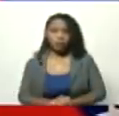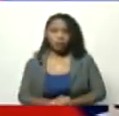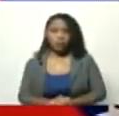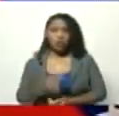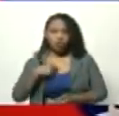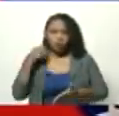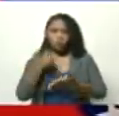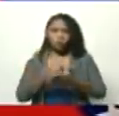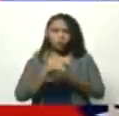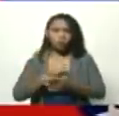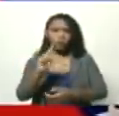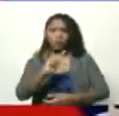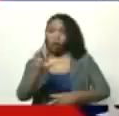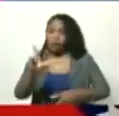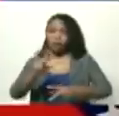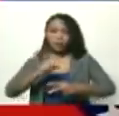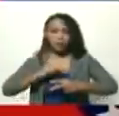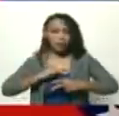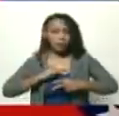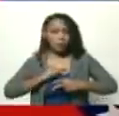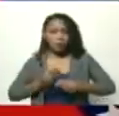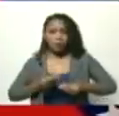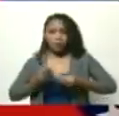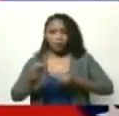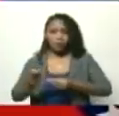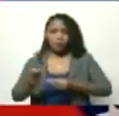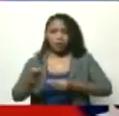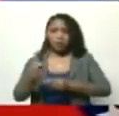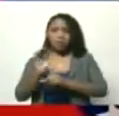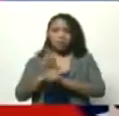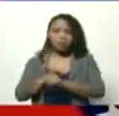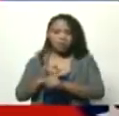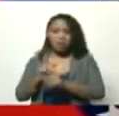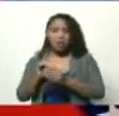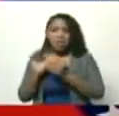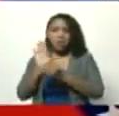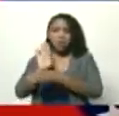insisto, no aceptaremos, ni daremos tregua, ni refugio,